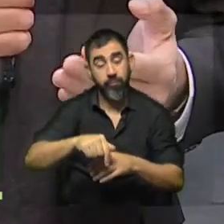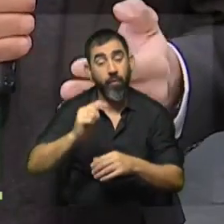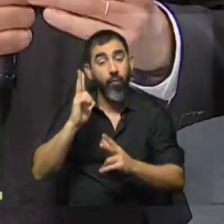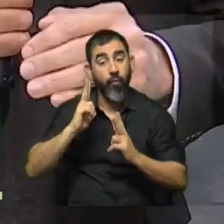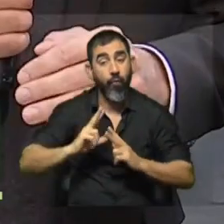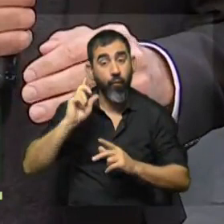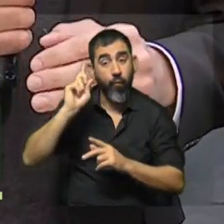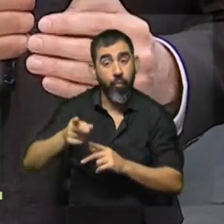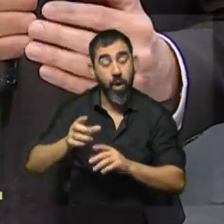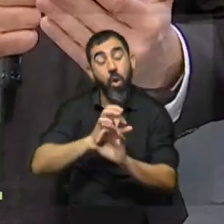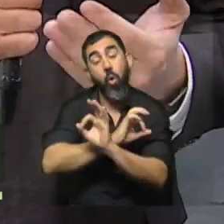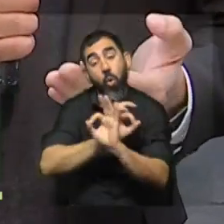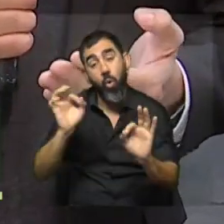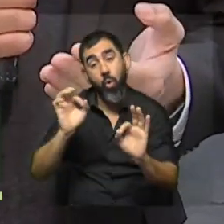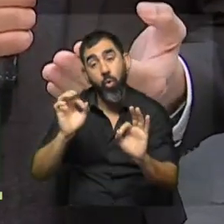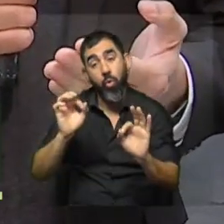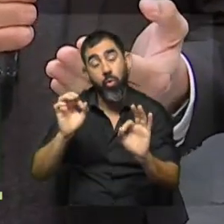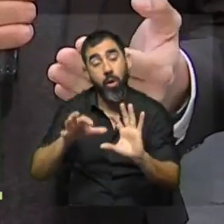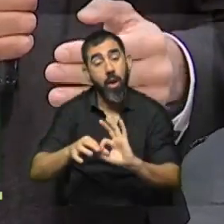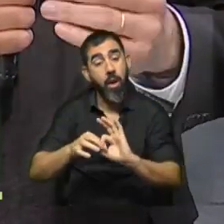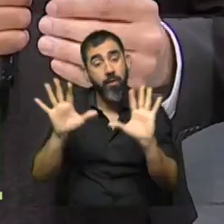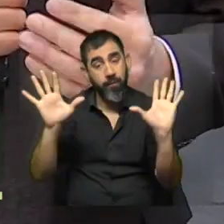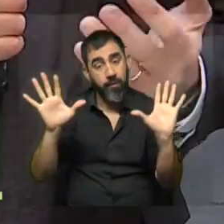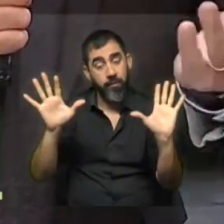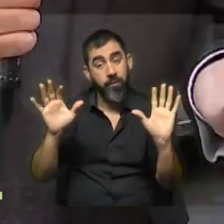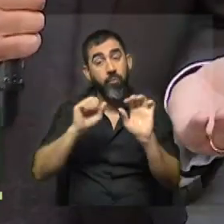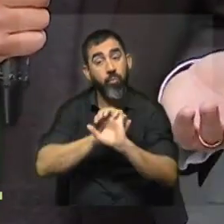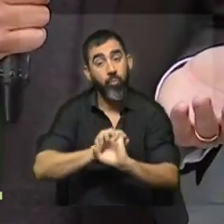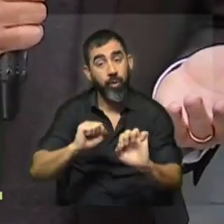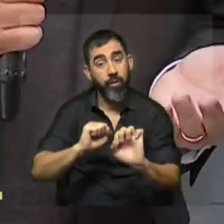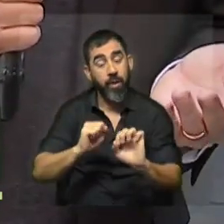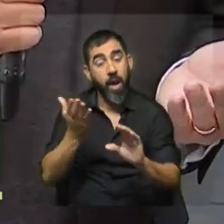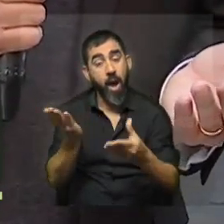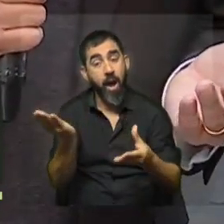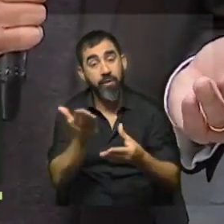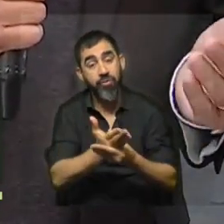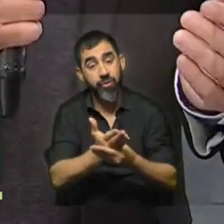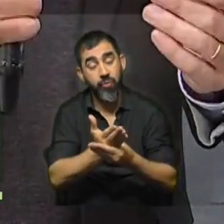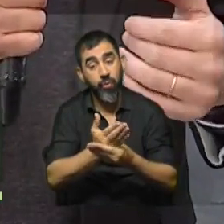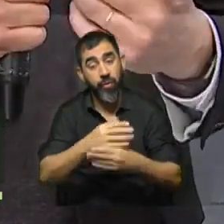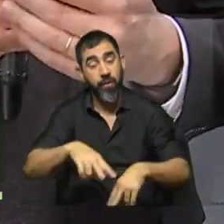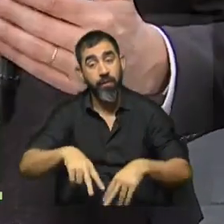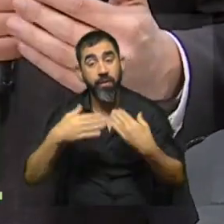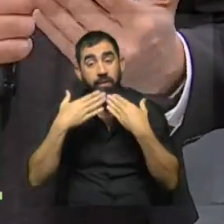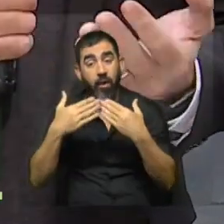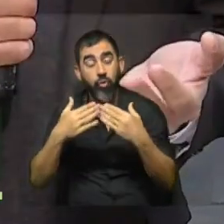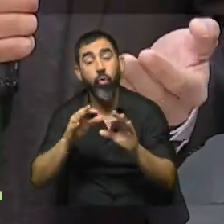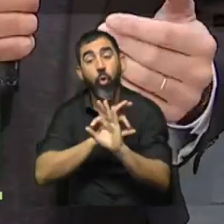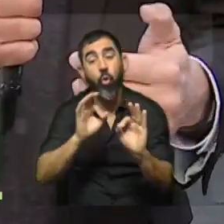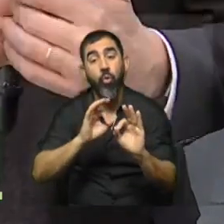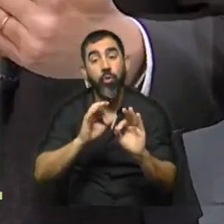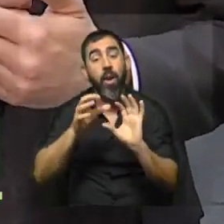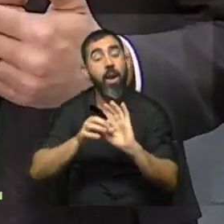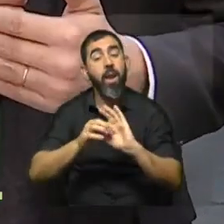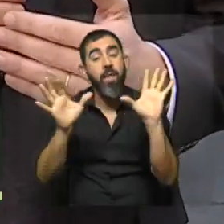formalización o, en lo contrario, el cese de la detención, que puede ser con un archivo de la indagatoria o simplemente con la puesta